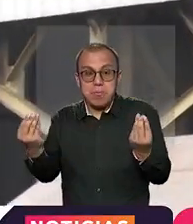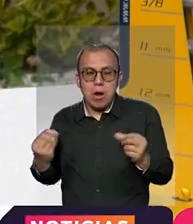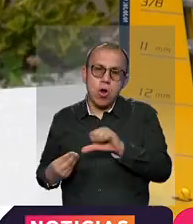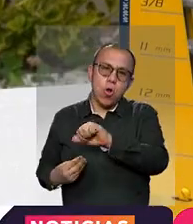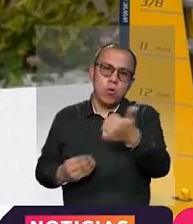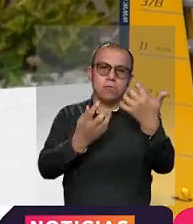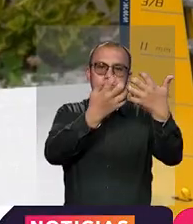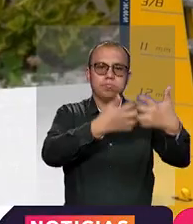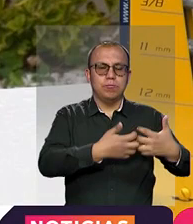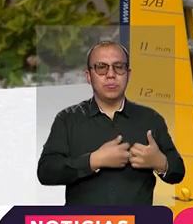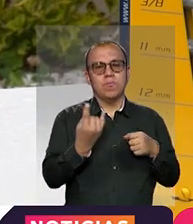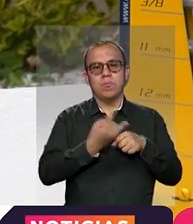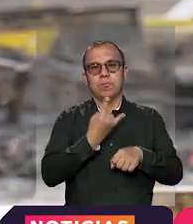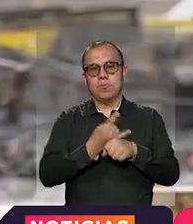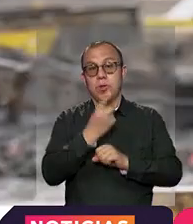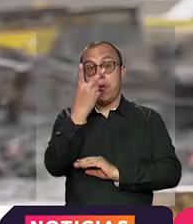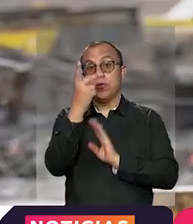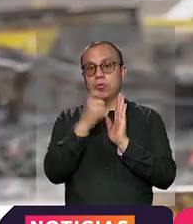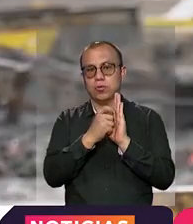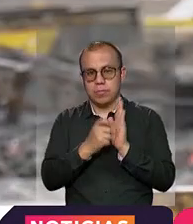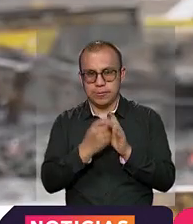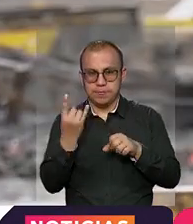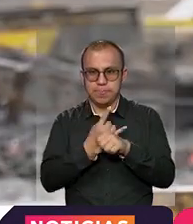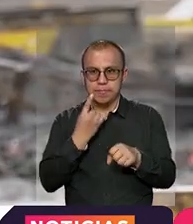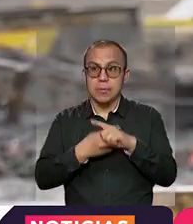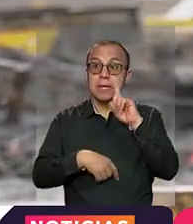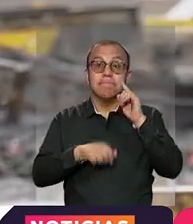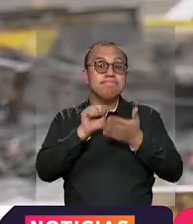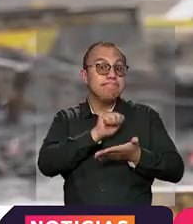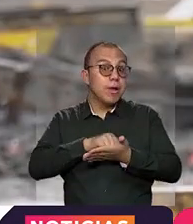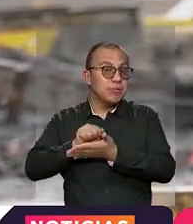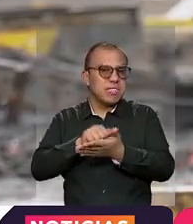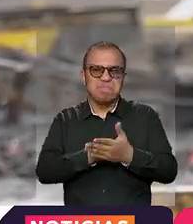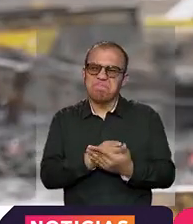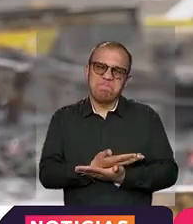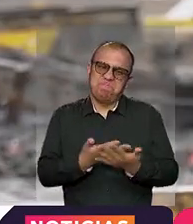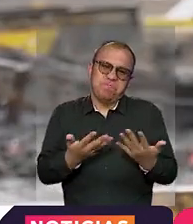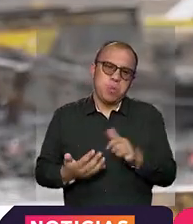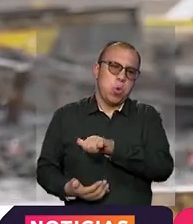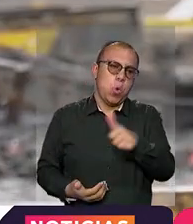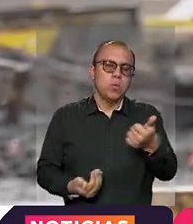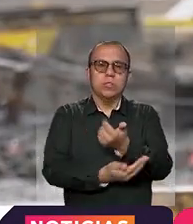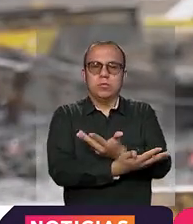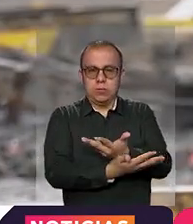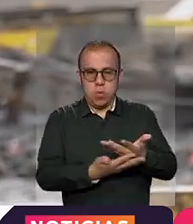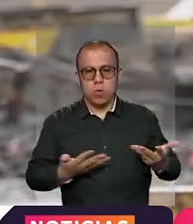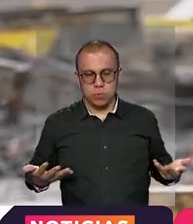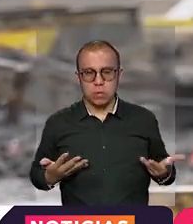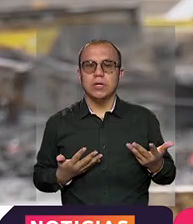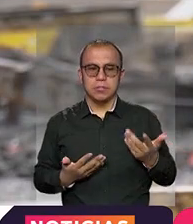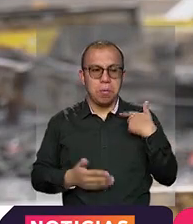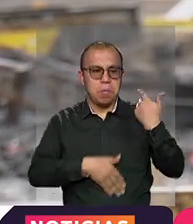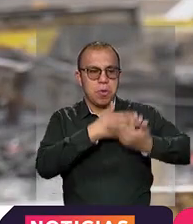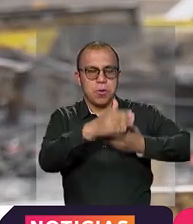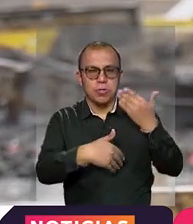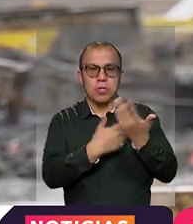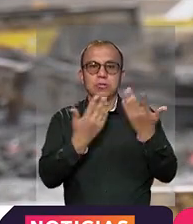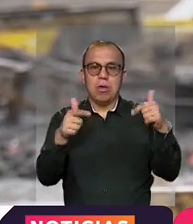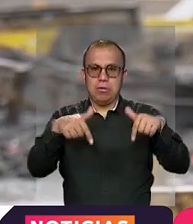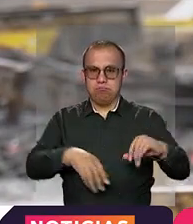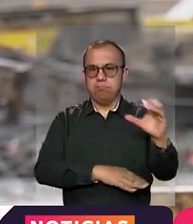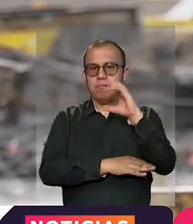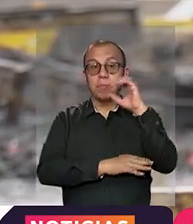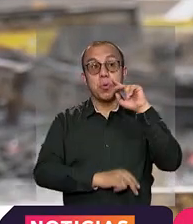empresas para que sea reutilizado. Podrá ser usado este material en otro tipo de industrias del país, por